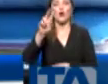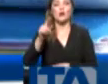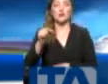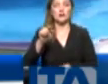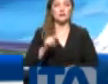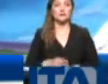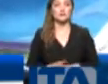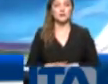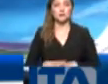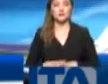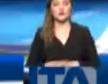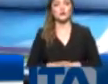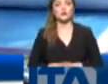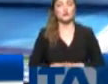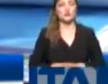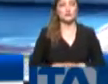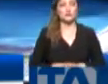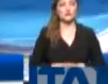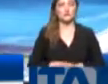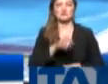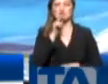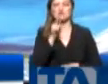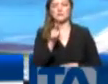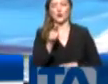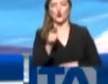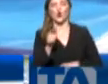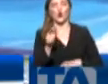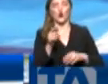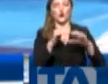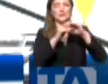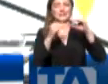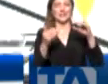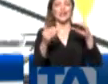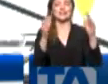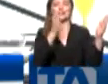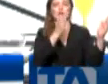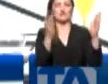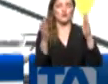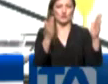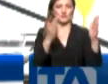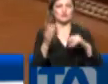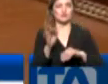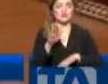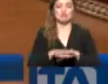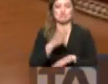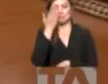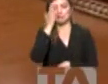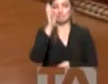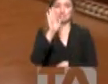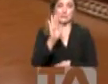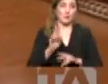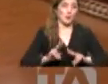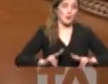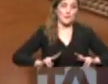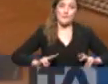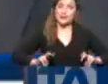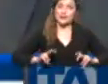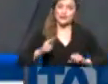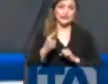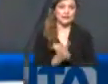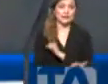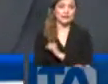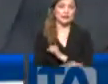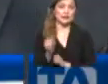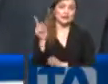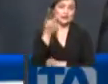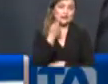fueron por parte del Consejo Nacional Electoral Transitorio y deberán ser investigadas y sancionadas